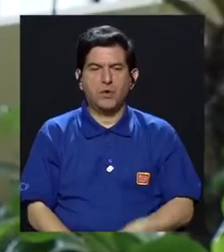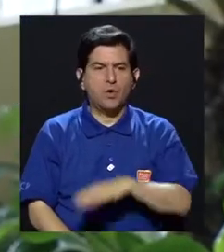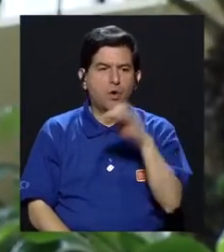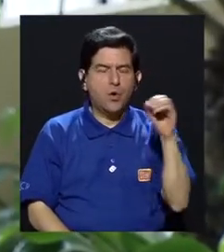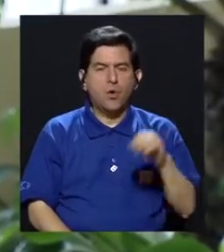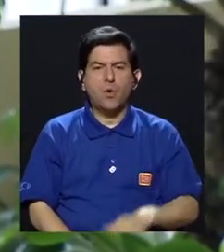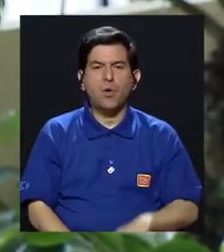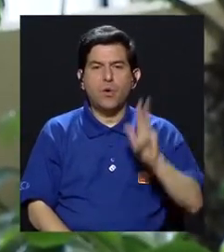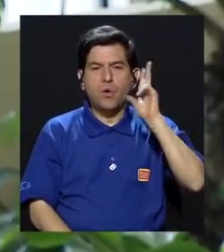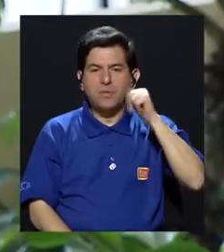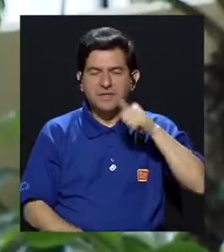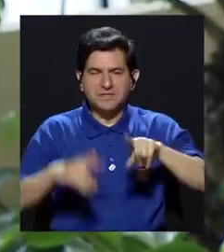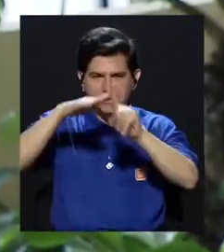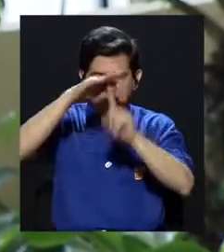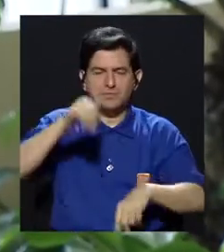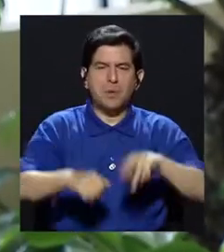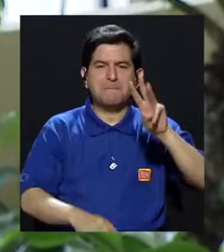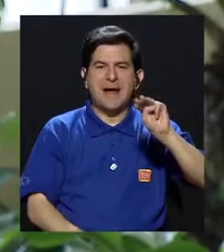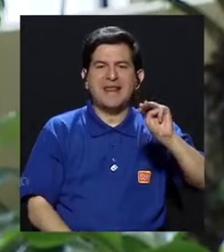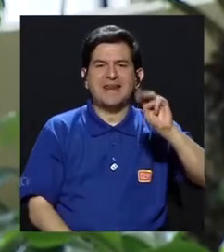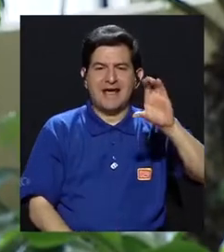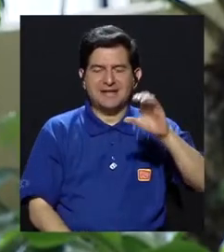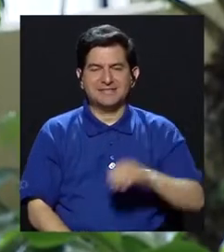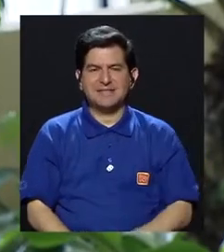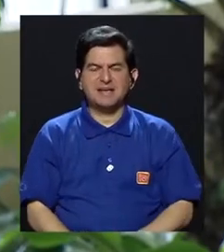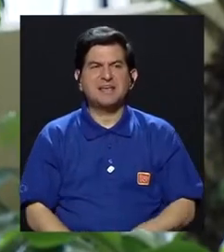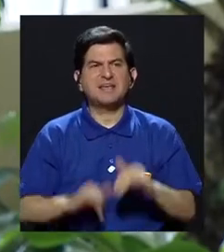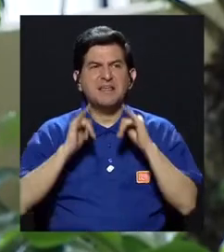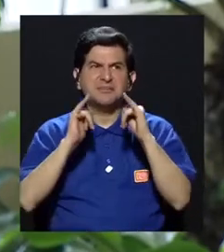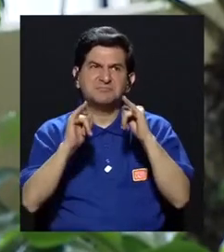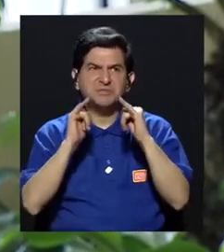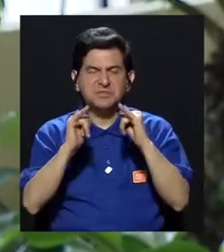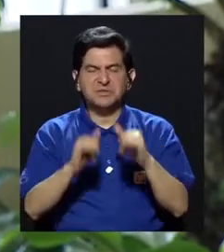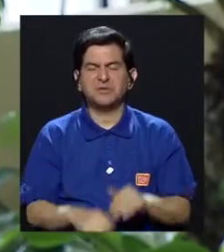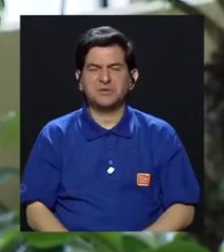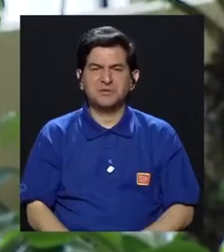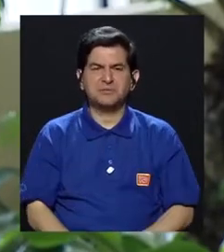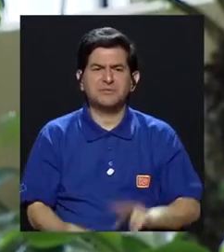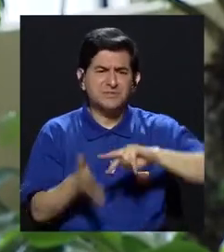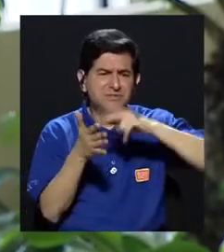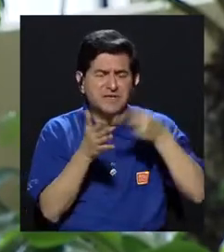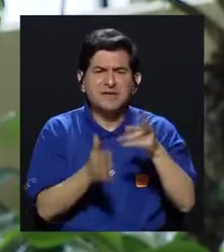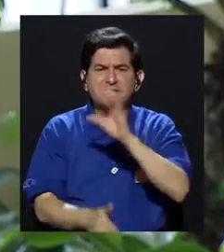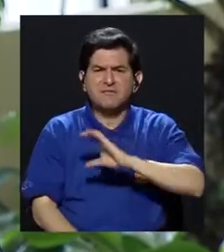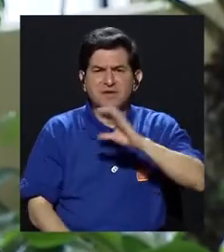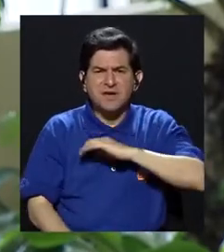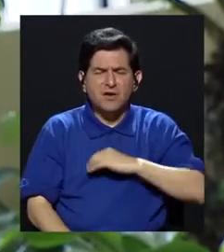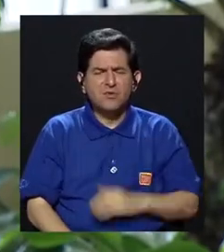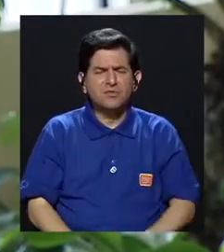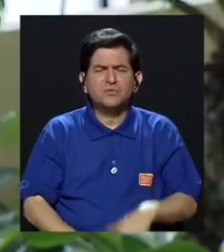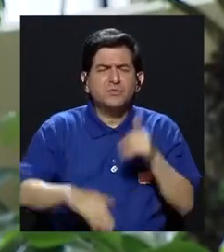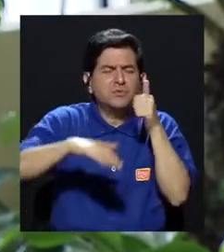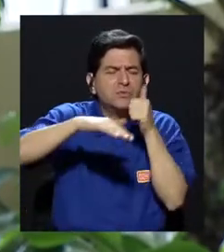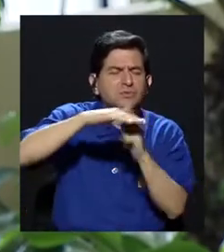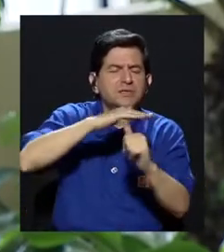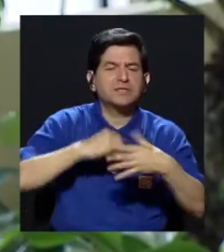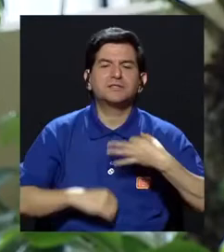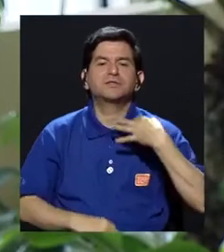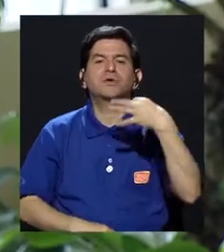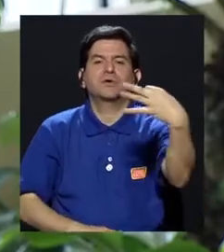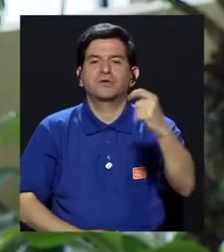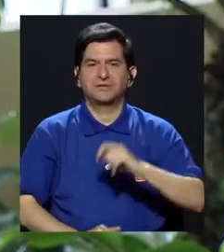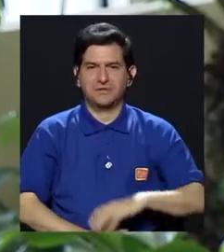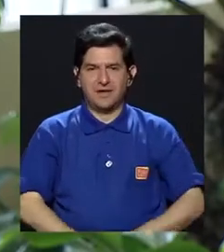o el machismo invisible de Marina Castaneda, que más o menos son sinónimos, se refiere a conductas más sutiles de la vida